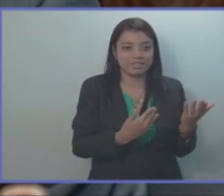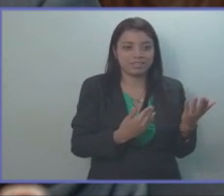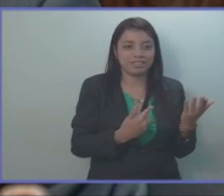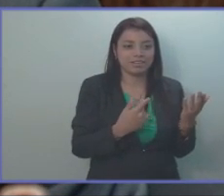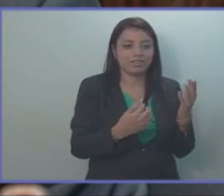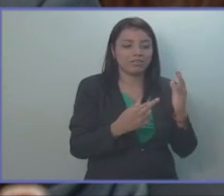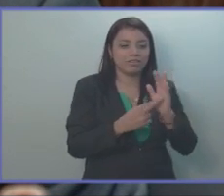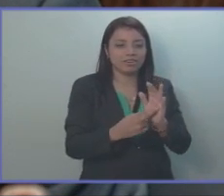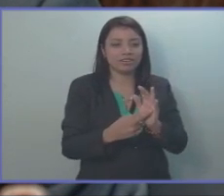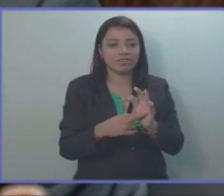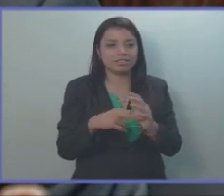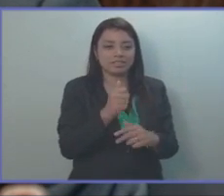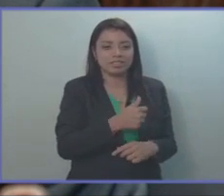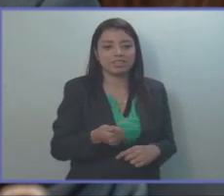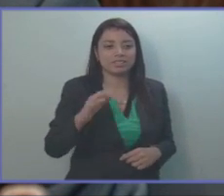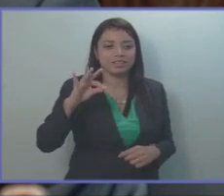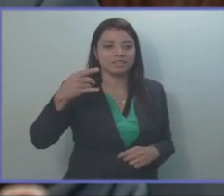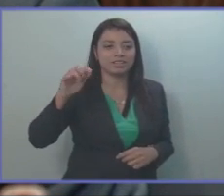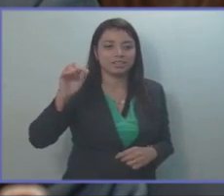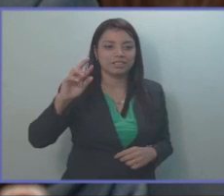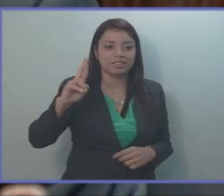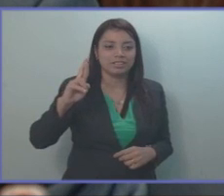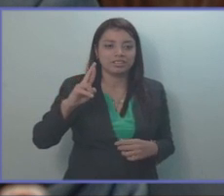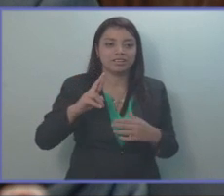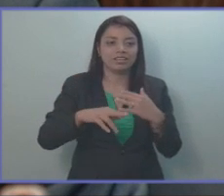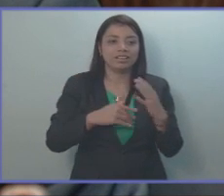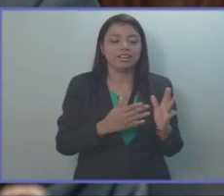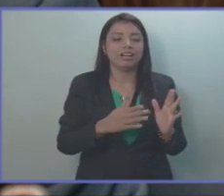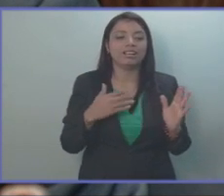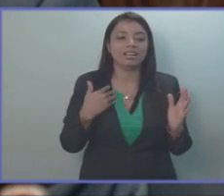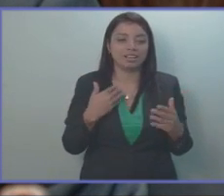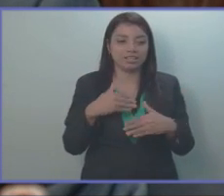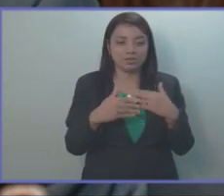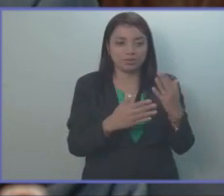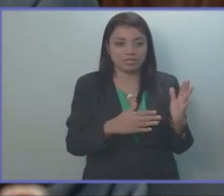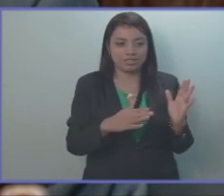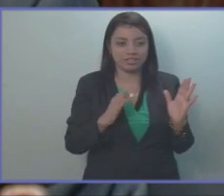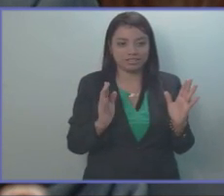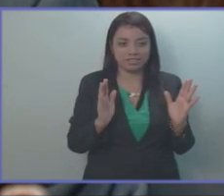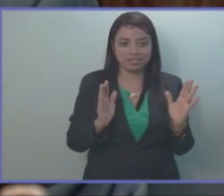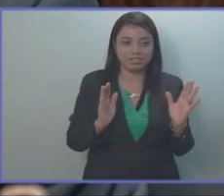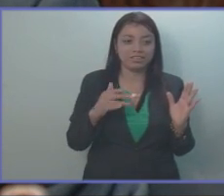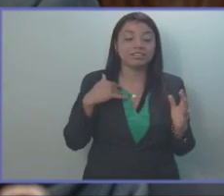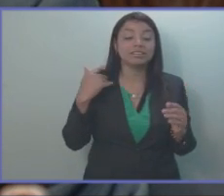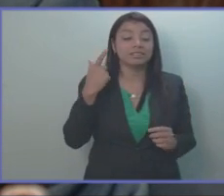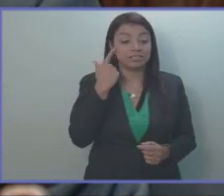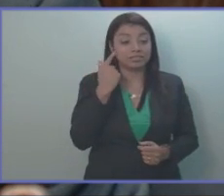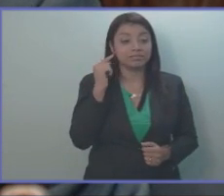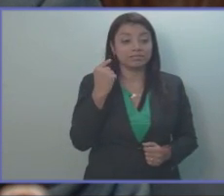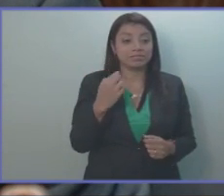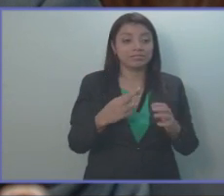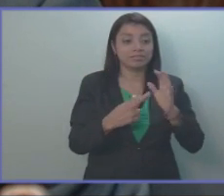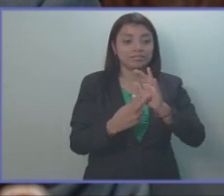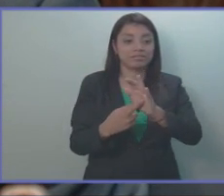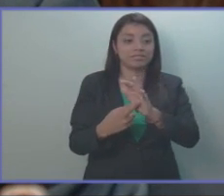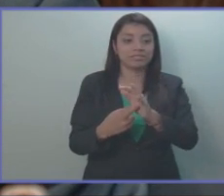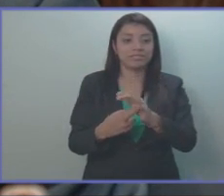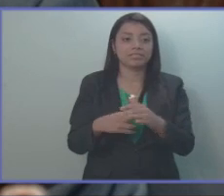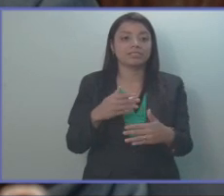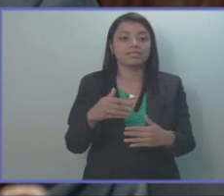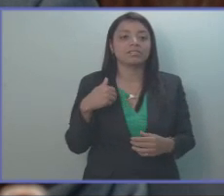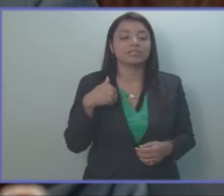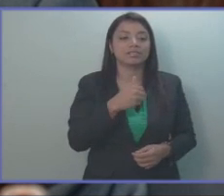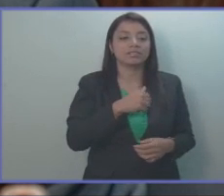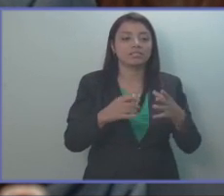la Fiscalía General de la República, licenciado Germán Arriaza, con los representantes del Ministerio